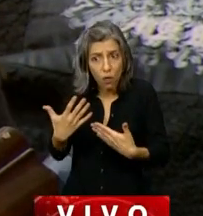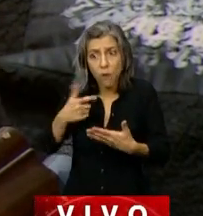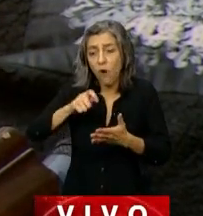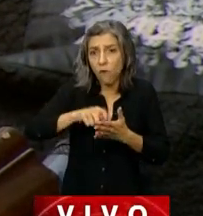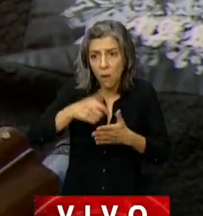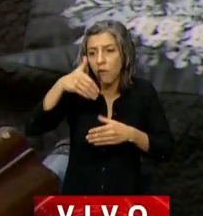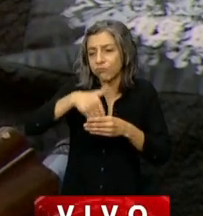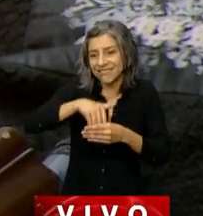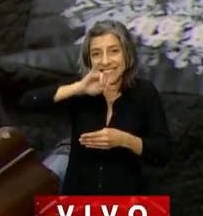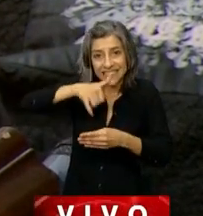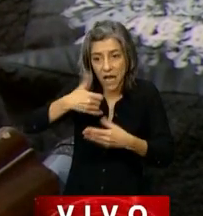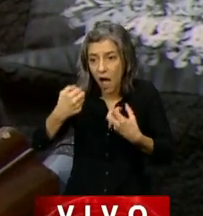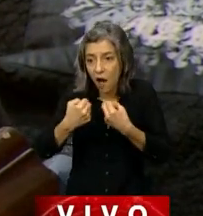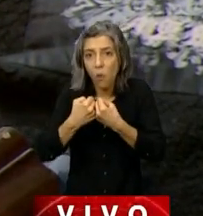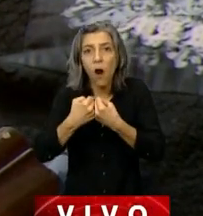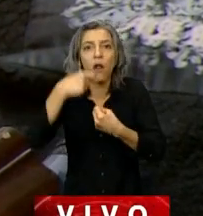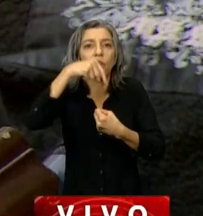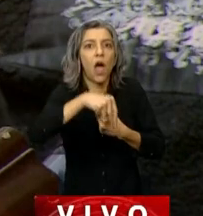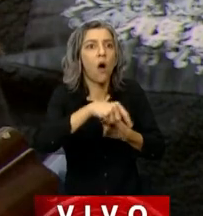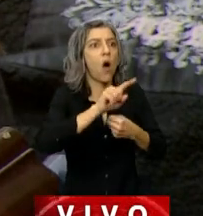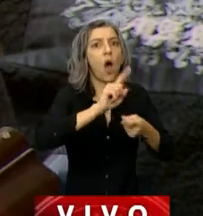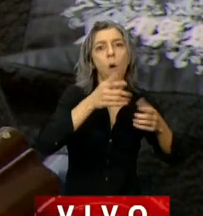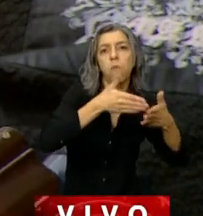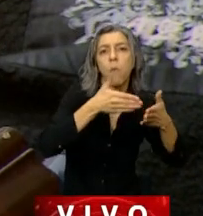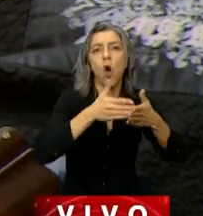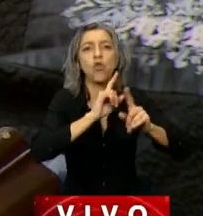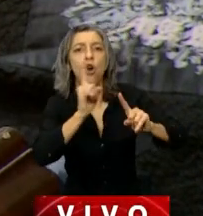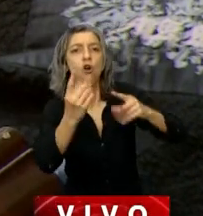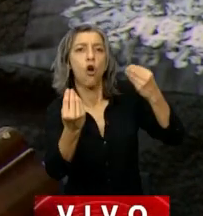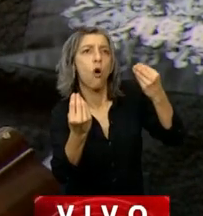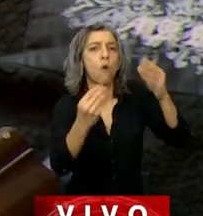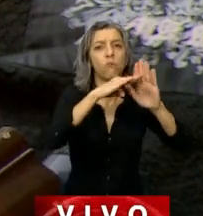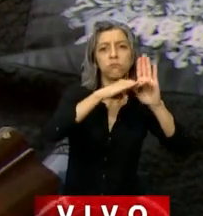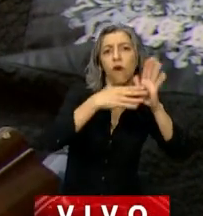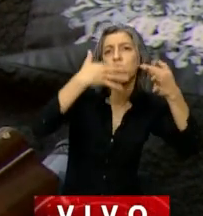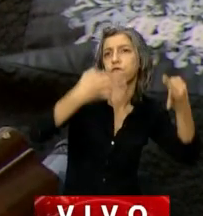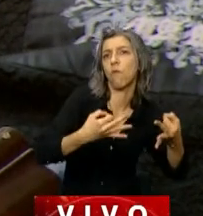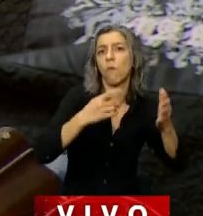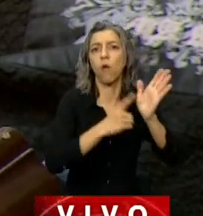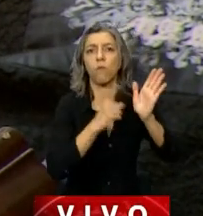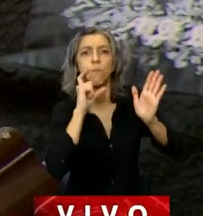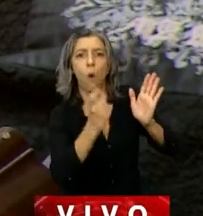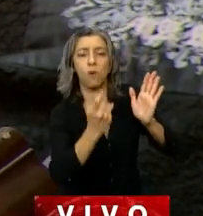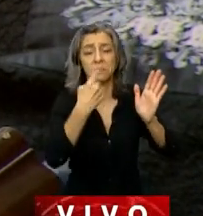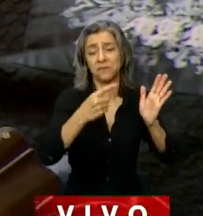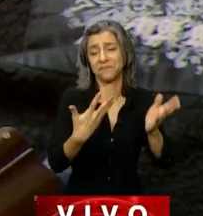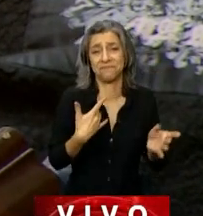realmente los argumentos de ese tipo de formalidad, cuando permanentemente hay atropello a todo tipo de